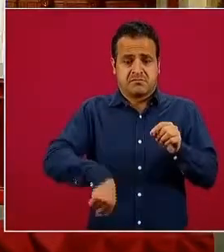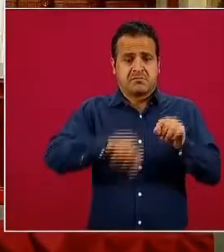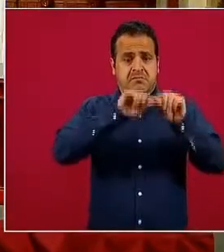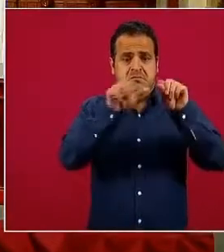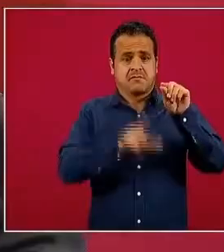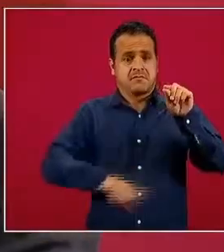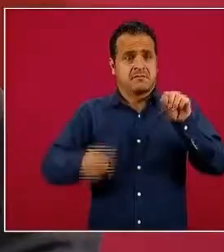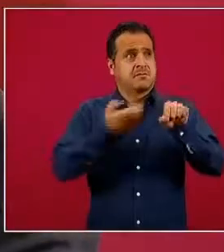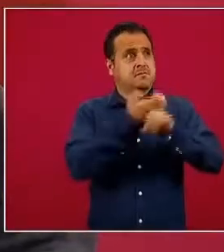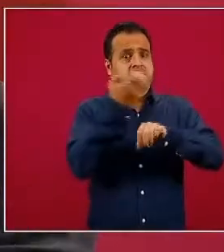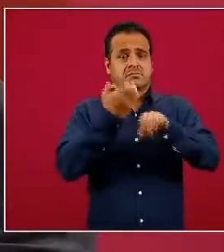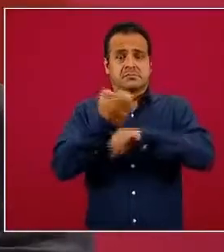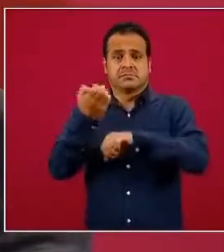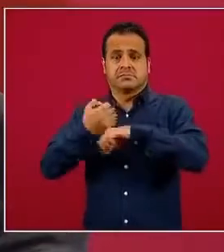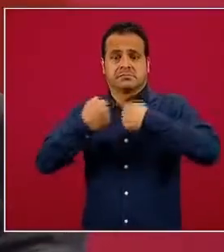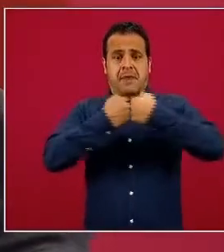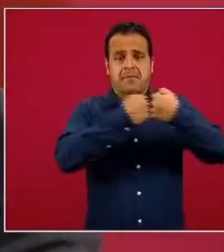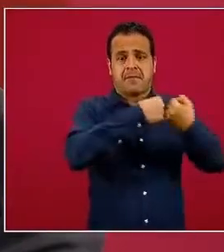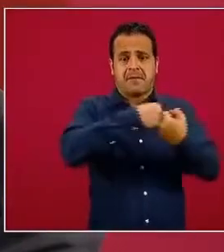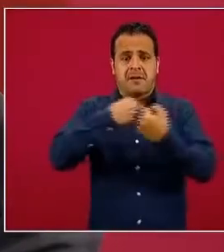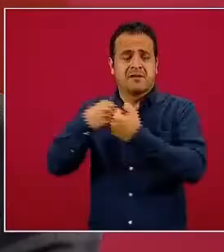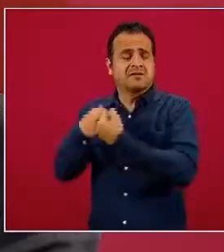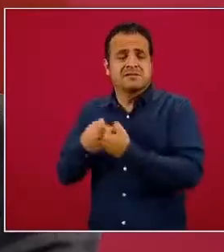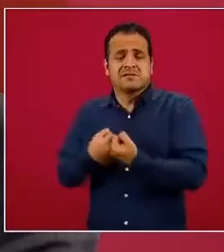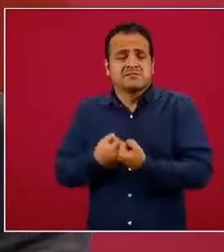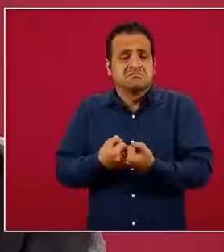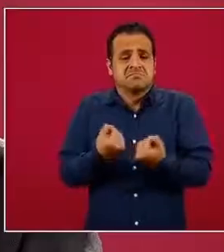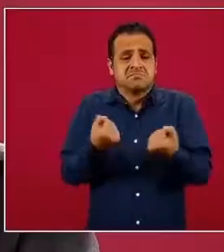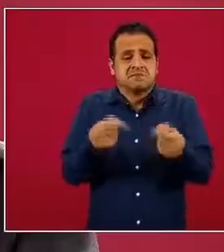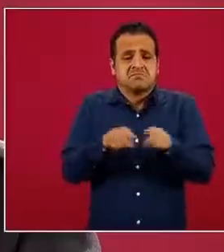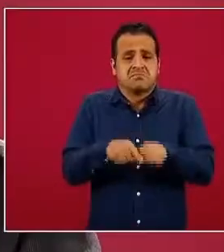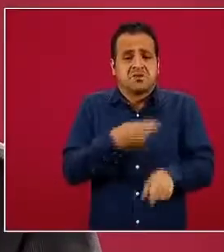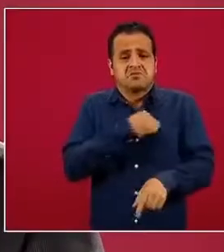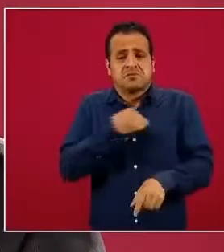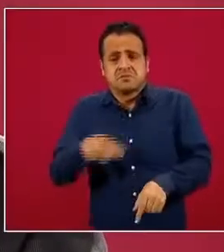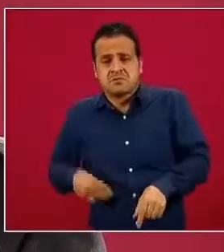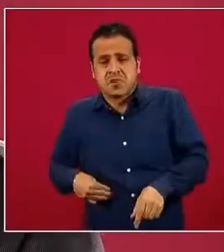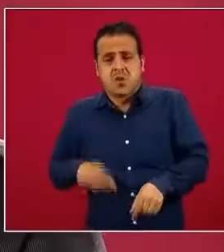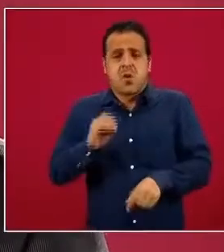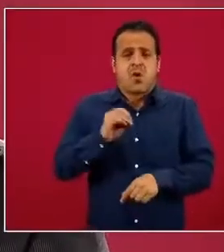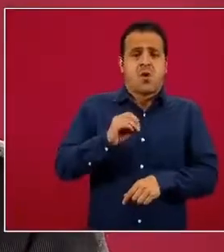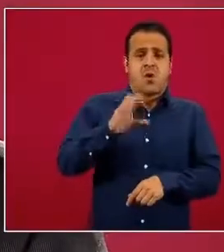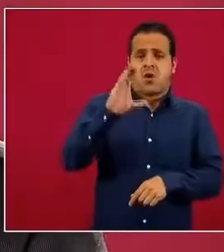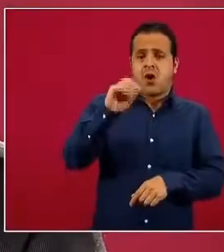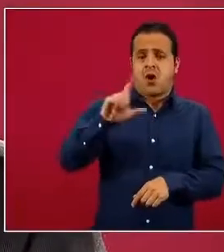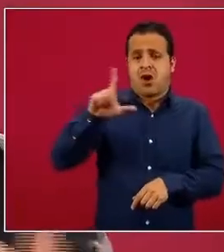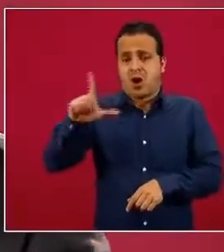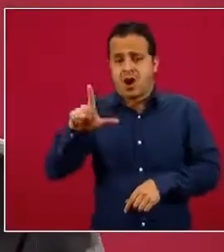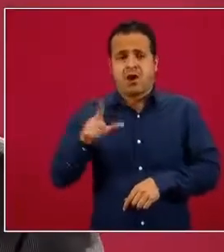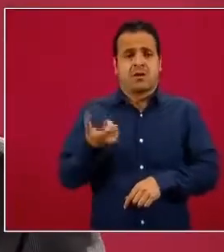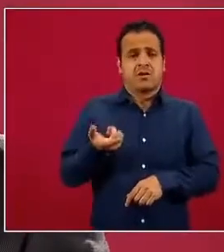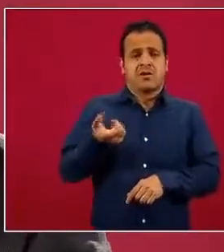entre dos municipios o entre dos colonias. En términos de salud pública ese es el único